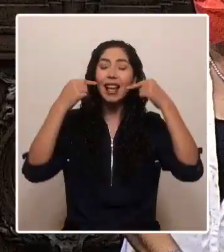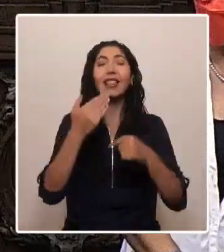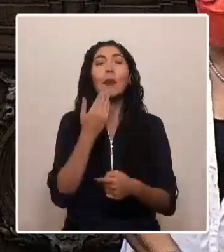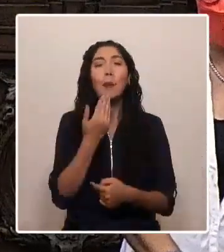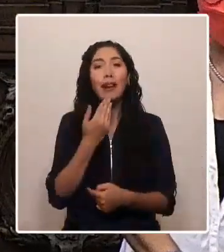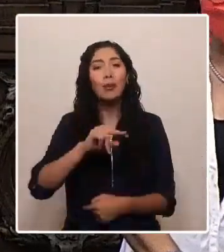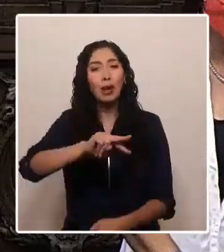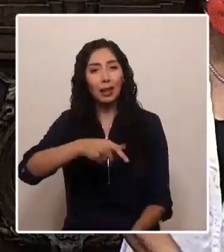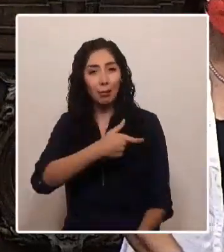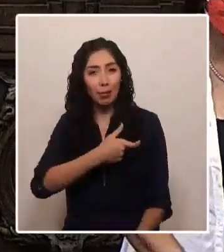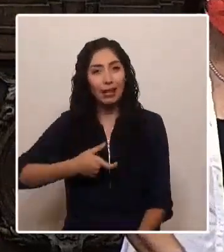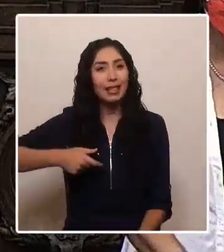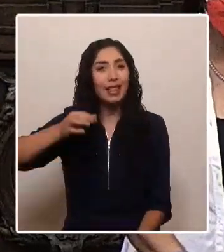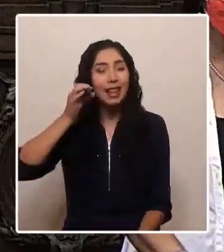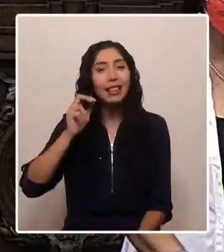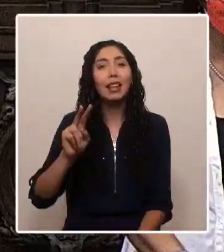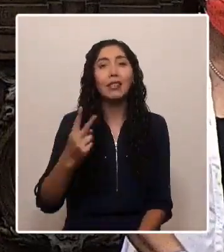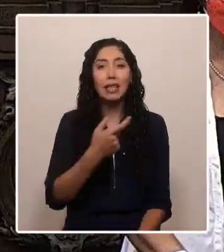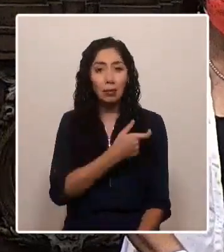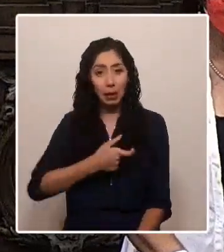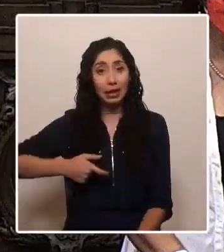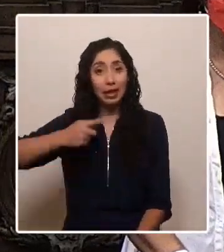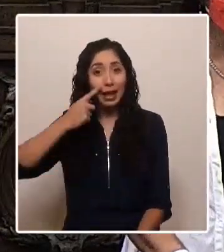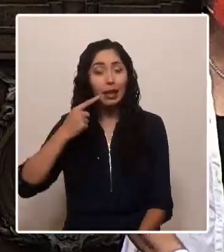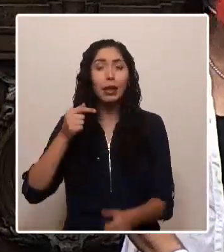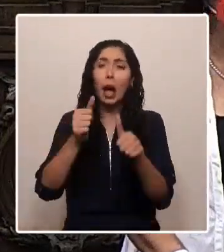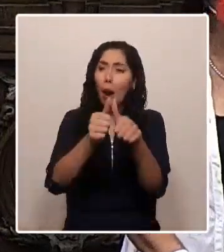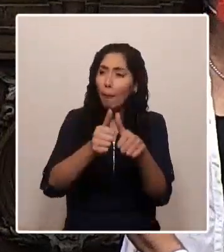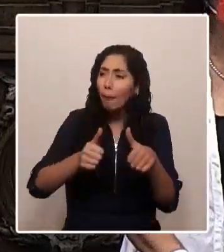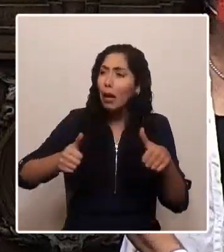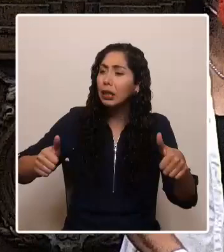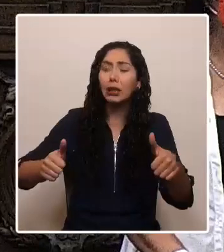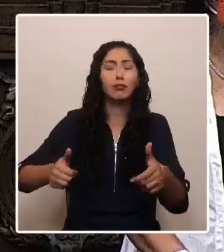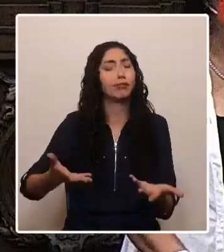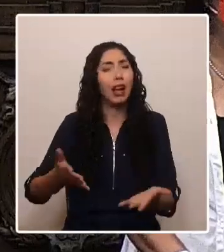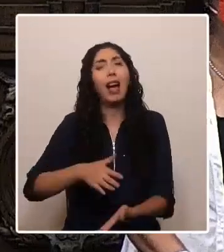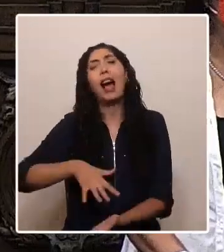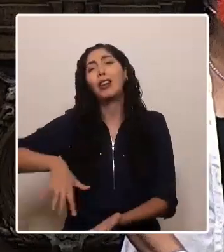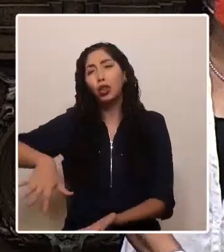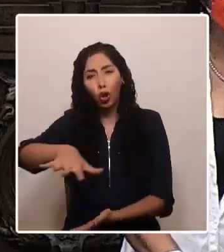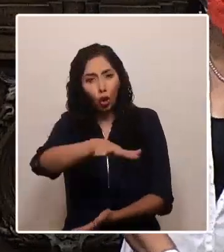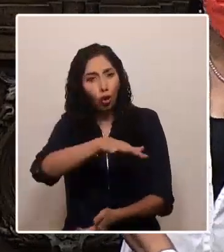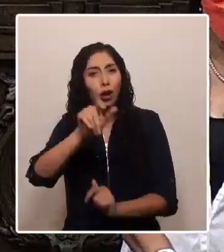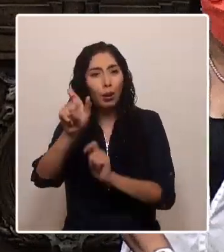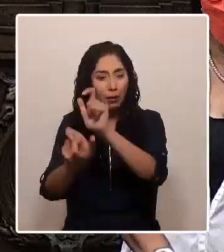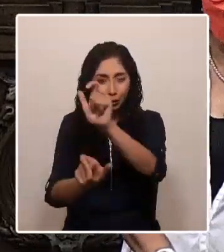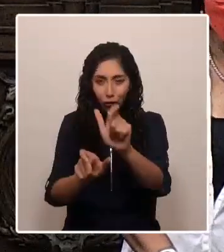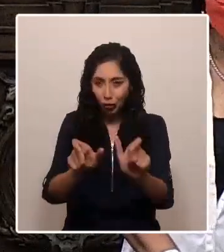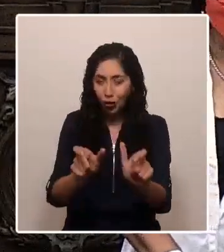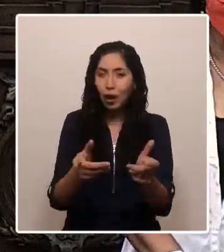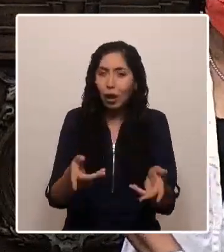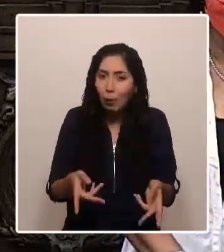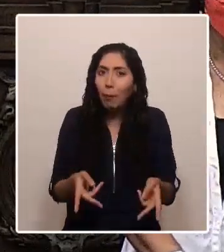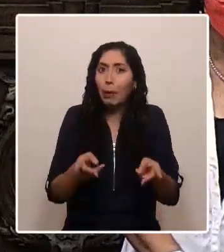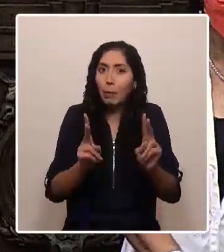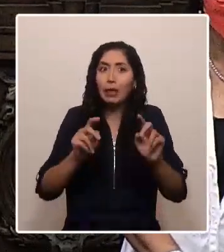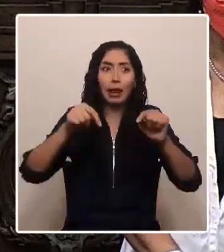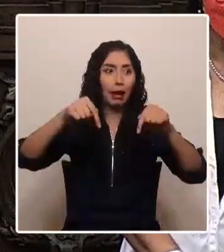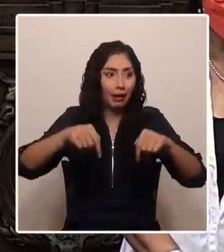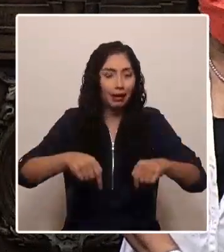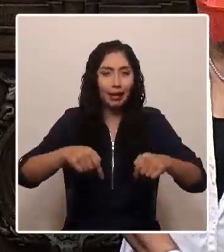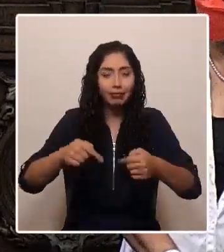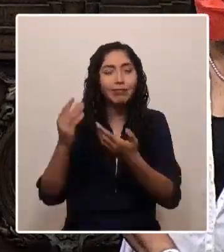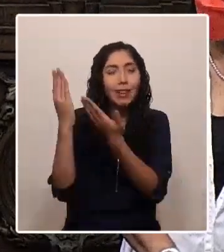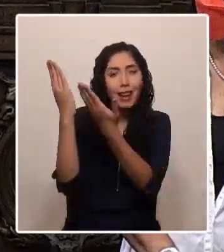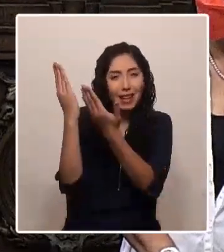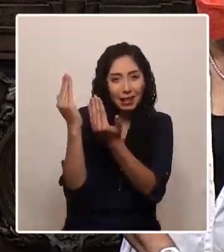presidenta y vicepresidente, a la mesa, en fin, a todos y todas las que hacen posible este laboratorio de la